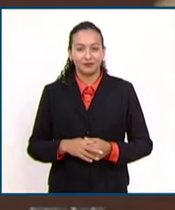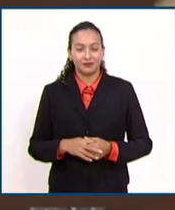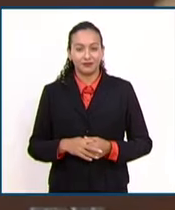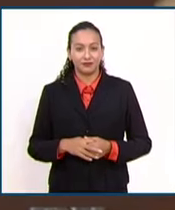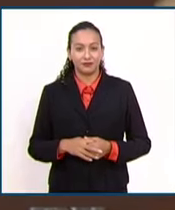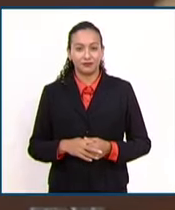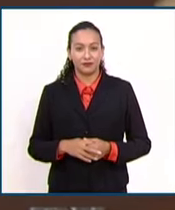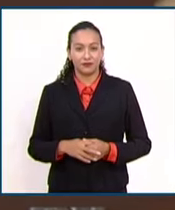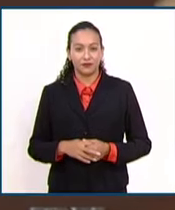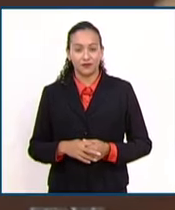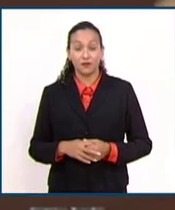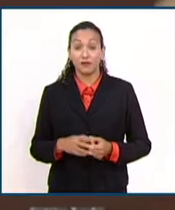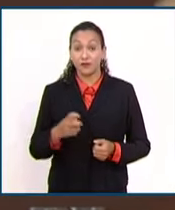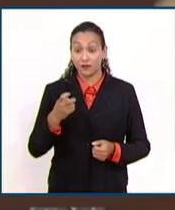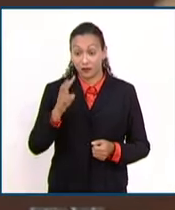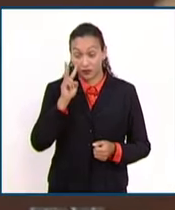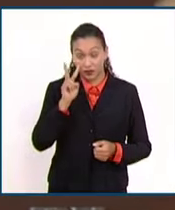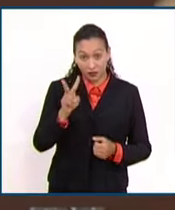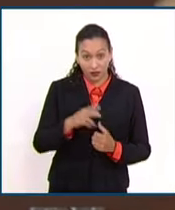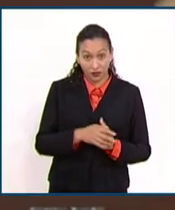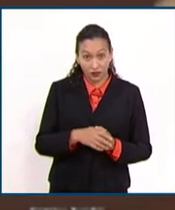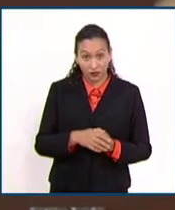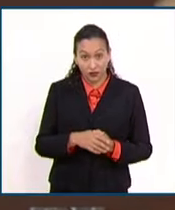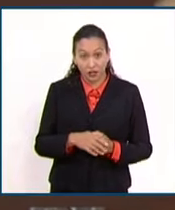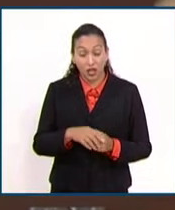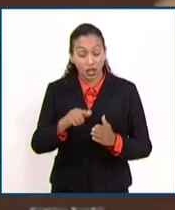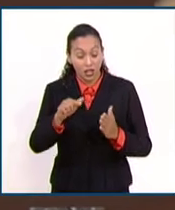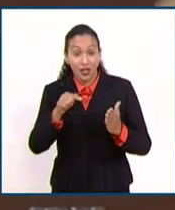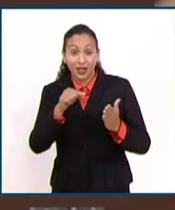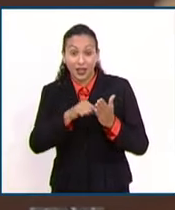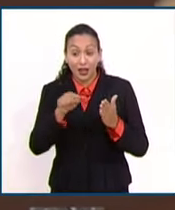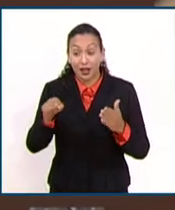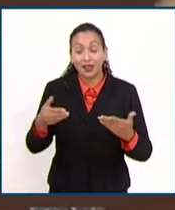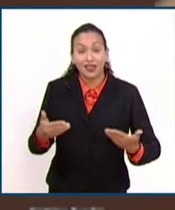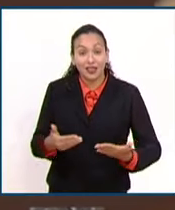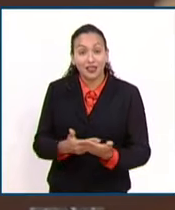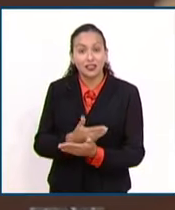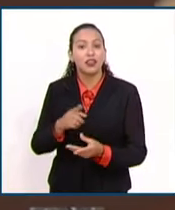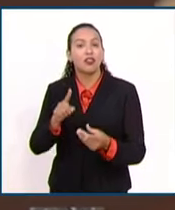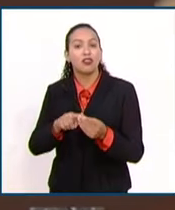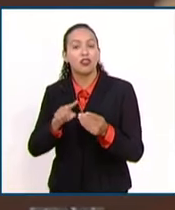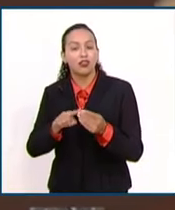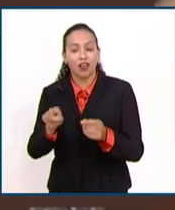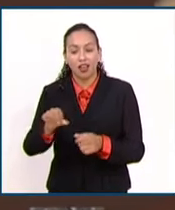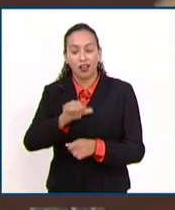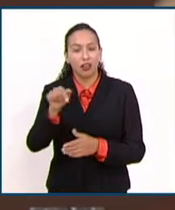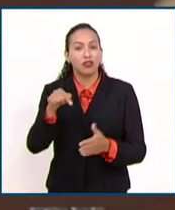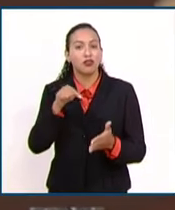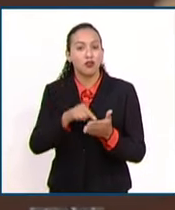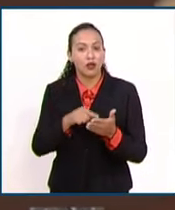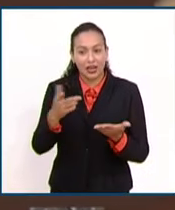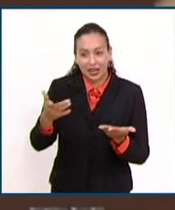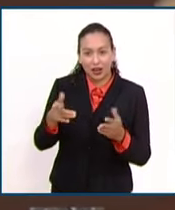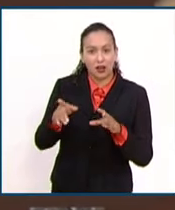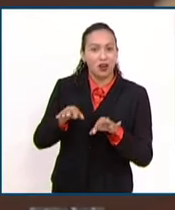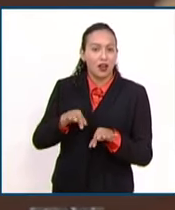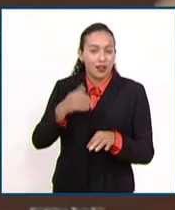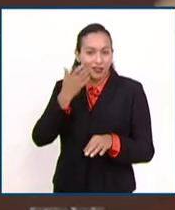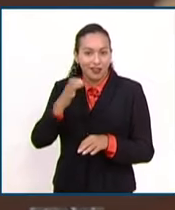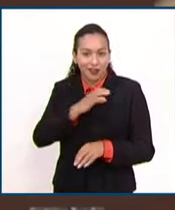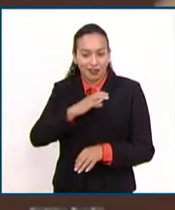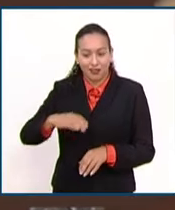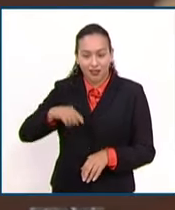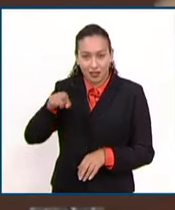Es un hecho no controvertido que el nacimiento del recurrente fue registrado en la entidad federativa por la que pretende contender, y el